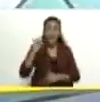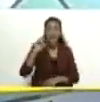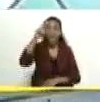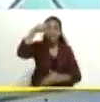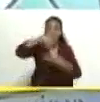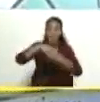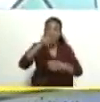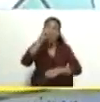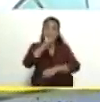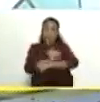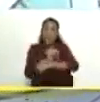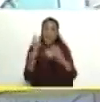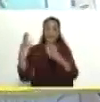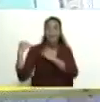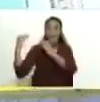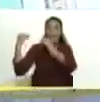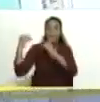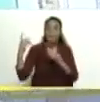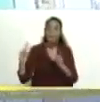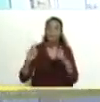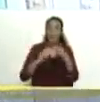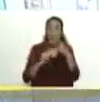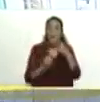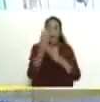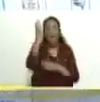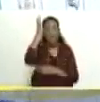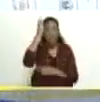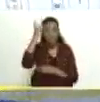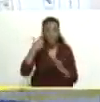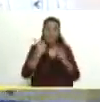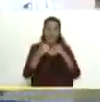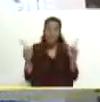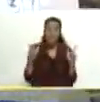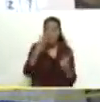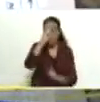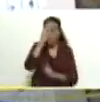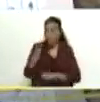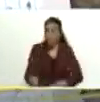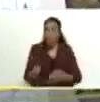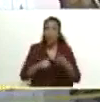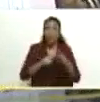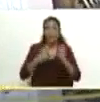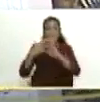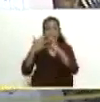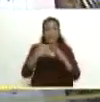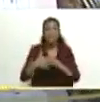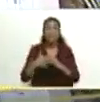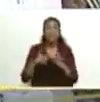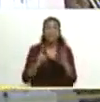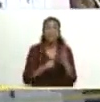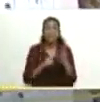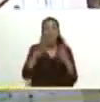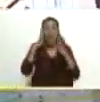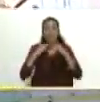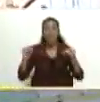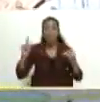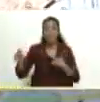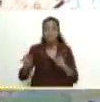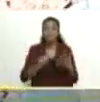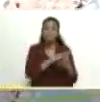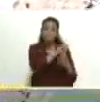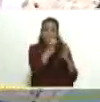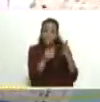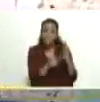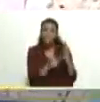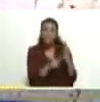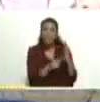se presentan como esperanza de un triunfador, creando conciencia, libertad y honor, Barraca sobre la marcha y Hollada Barraca.